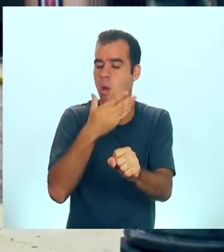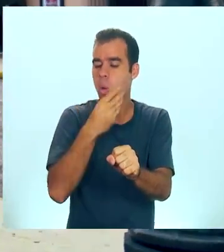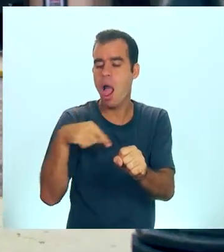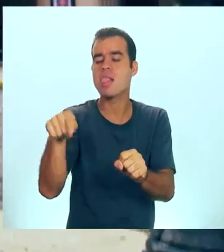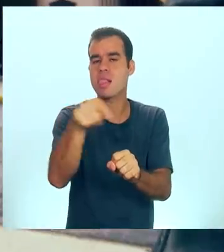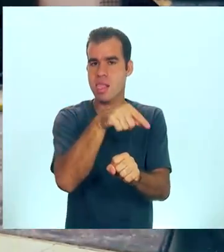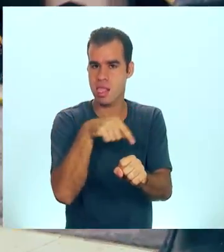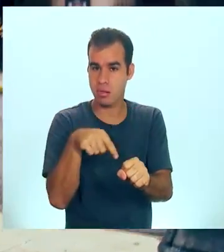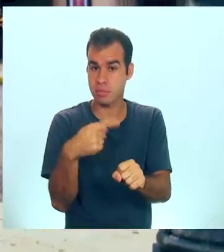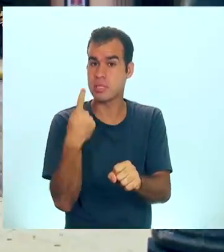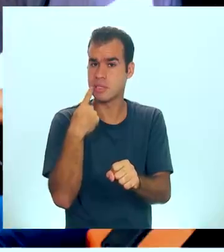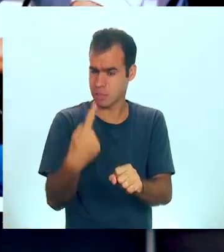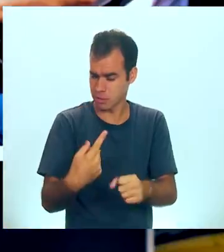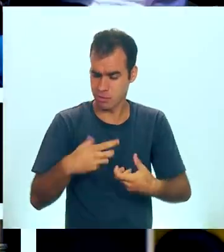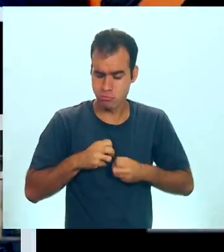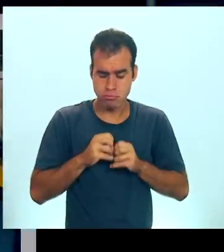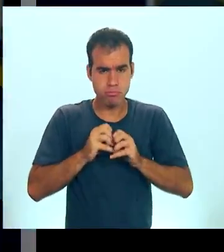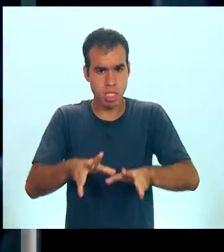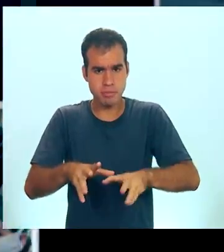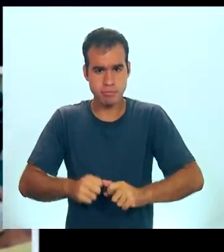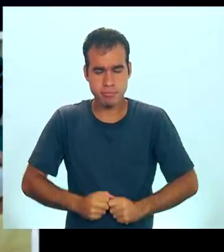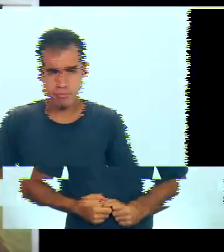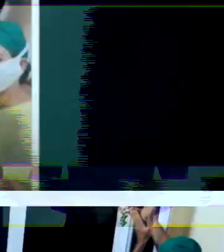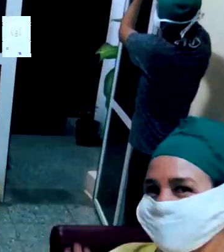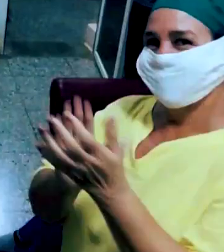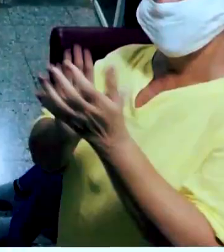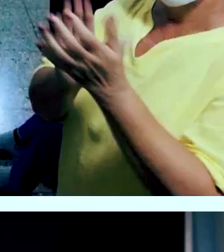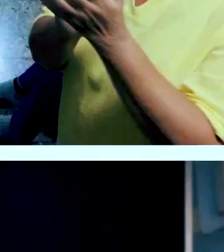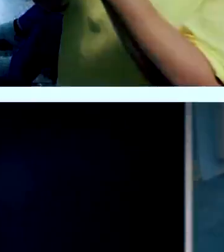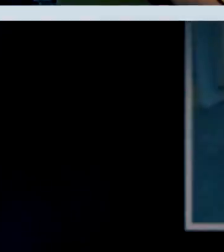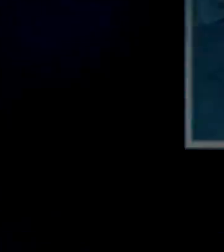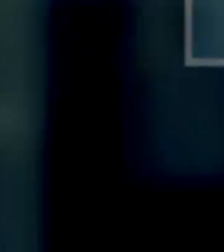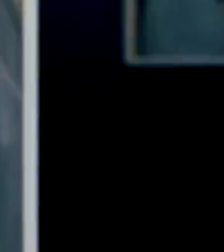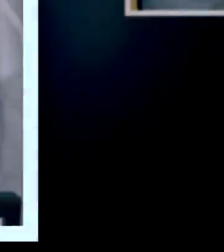su altruismo y su generosidad.